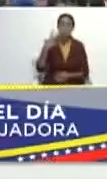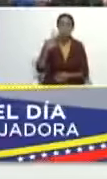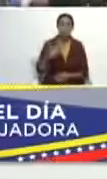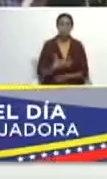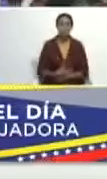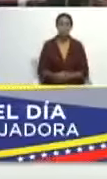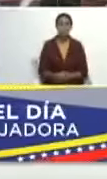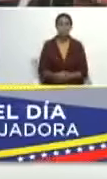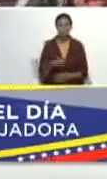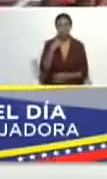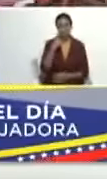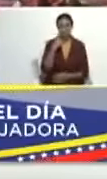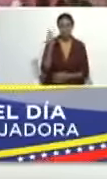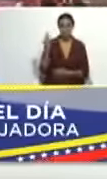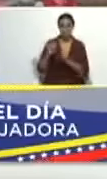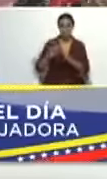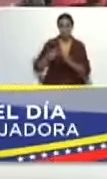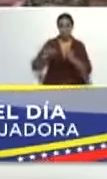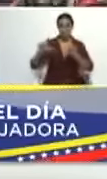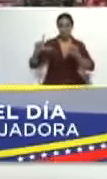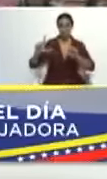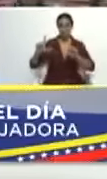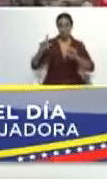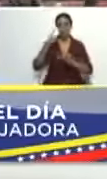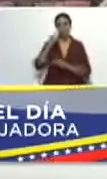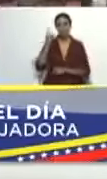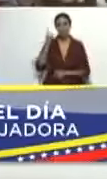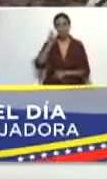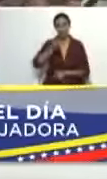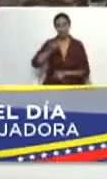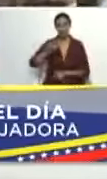Ahí está la clase obrera.